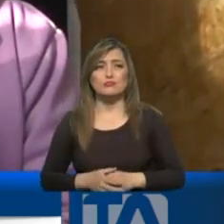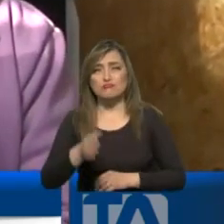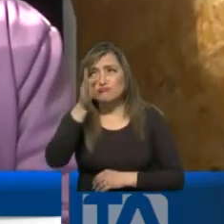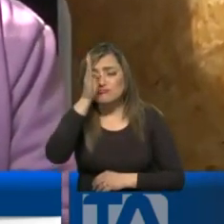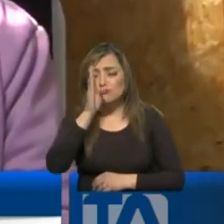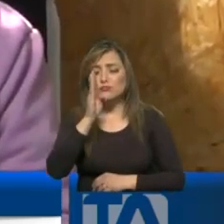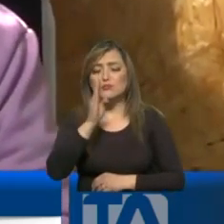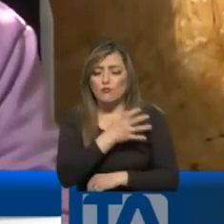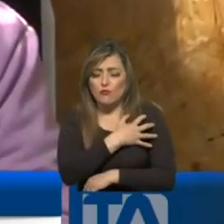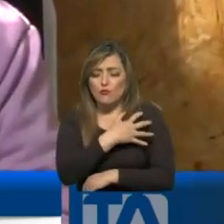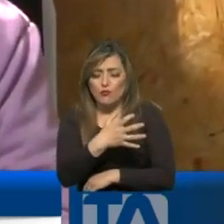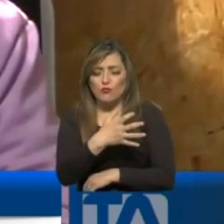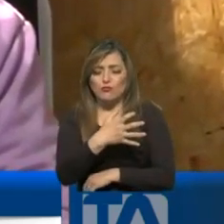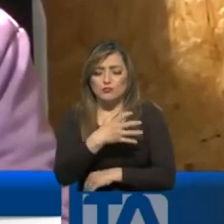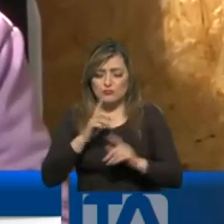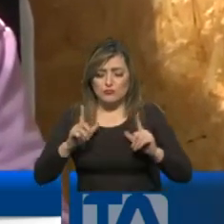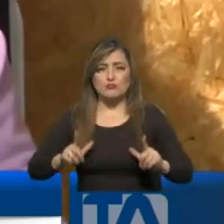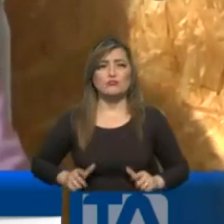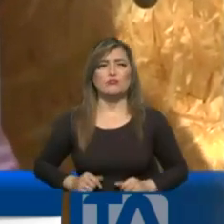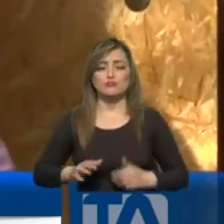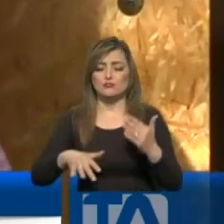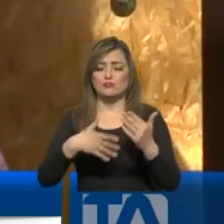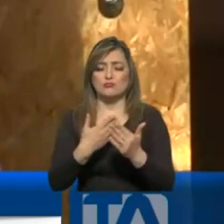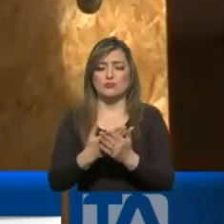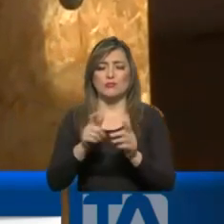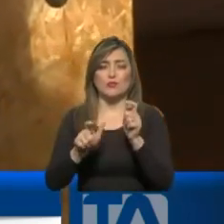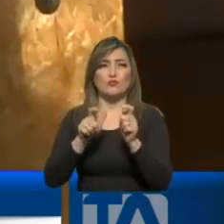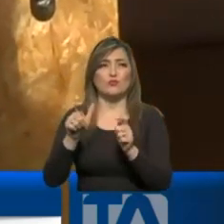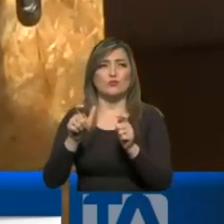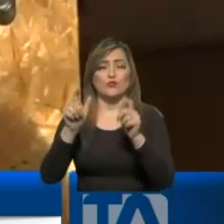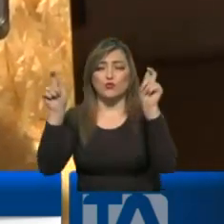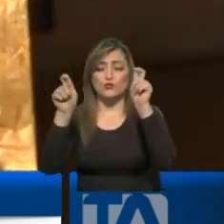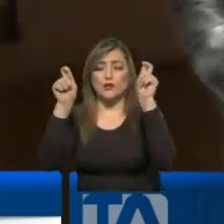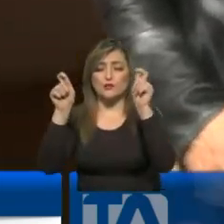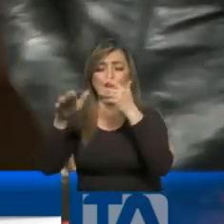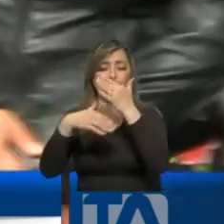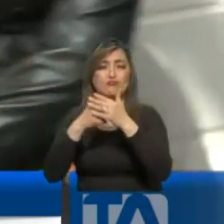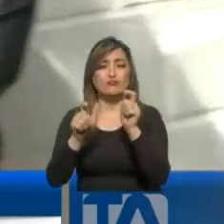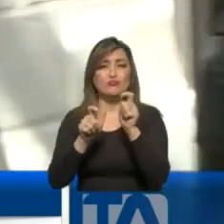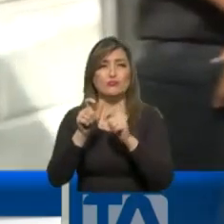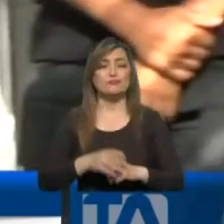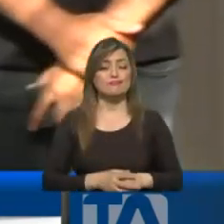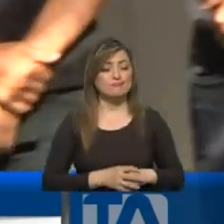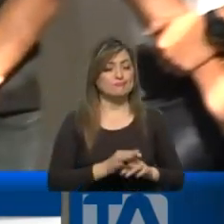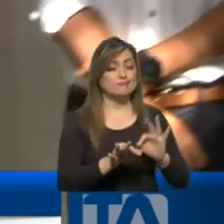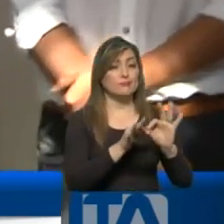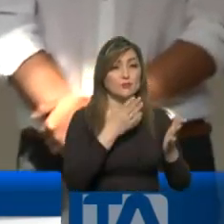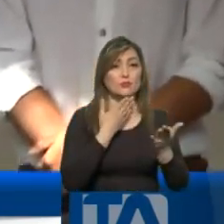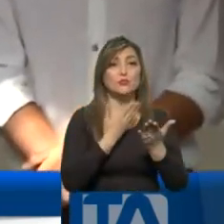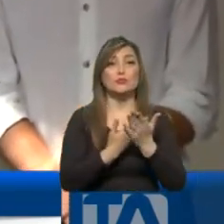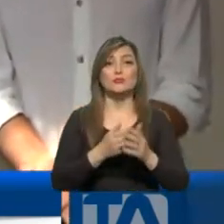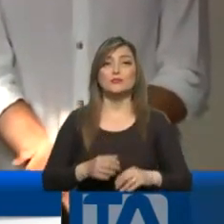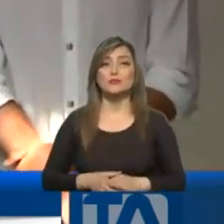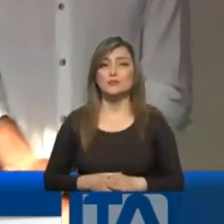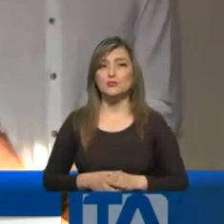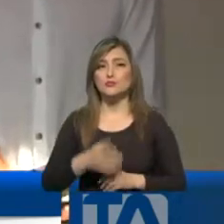les dé fuerza, les dé salud a todos mis patrones de la fundación. Perfecto, muchas gracias. Bueno, compañeras,